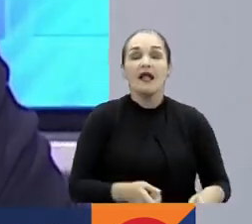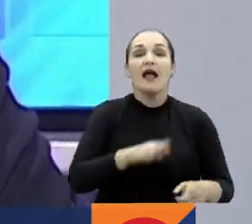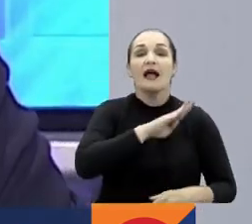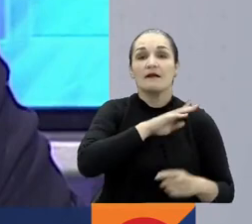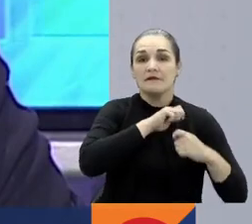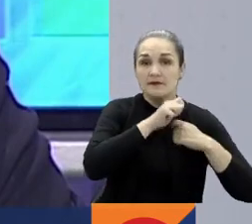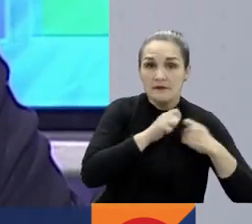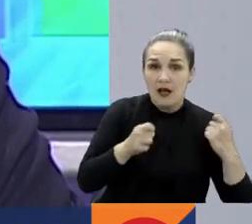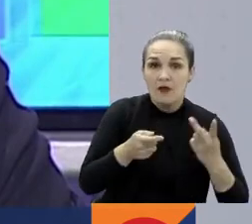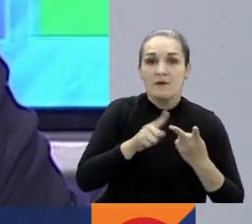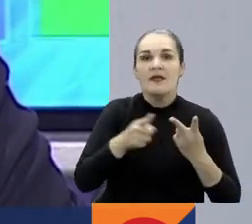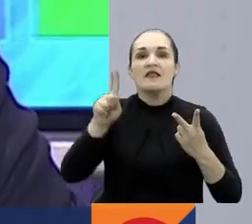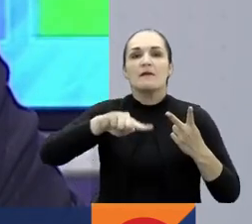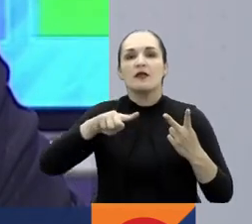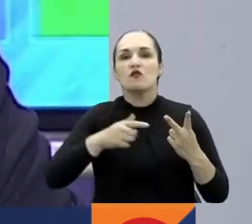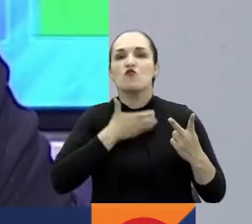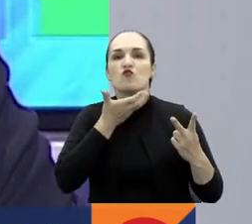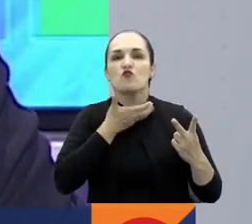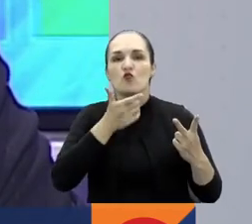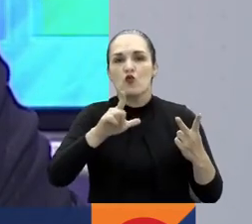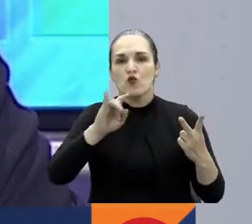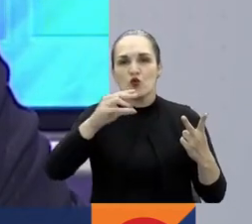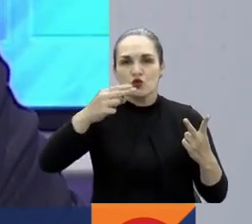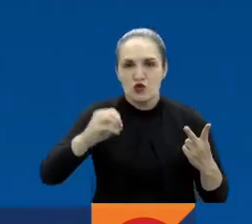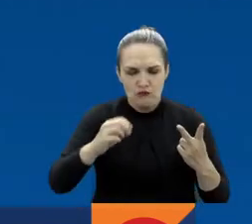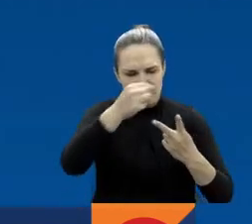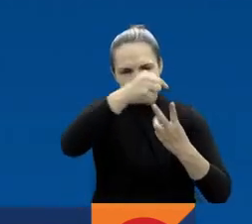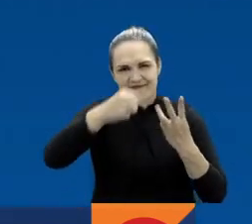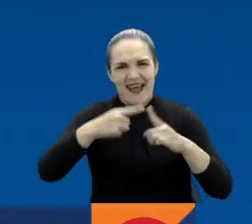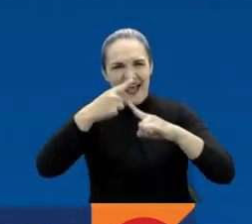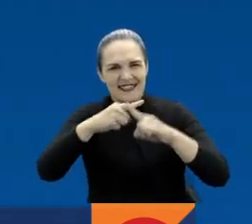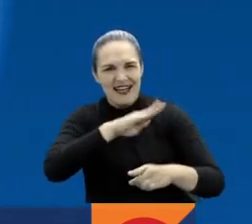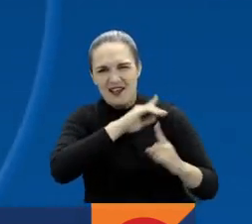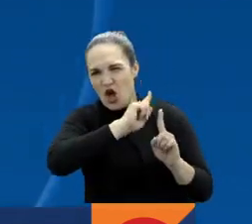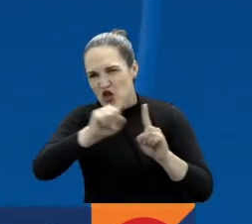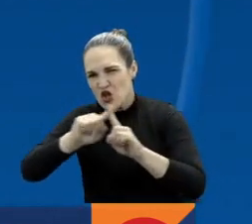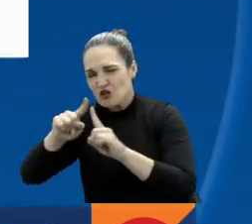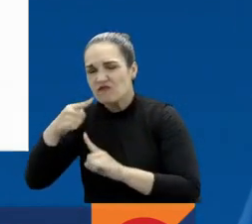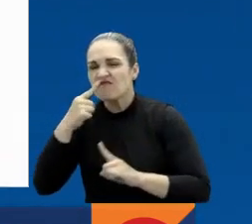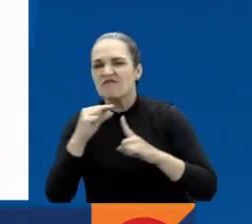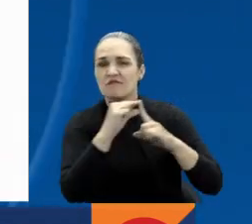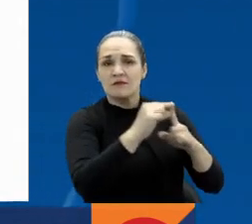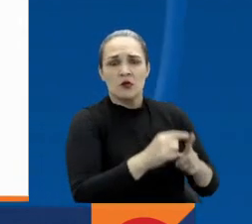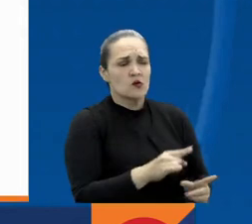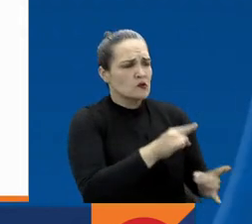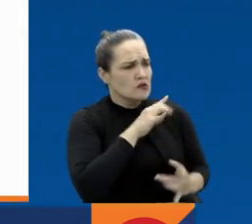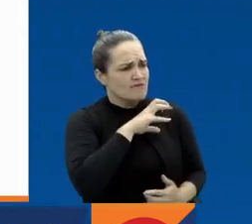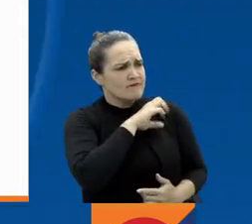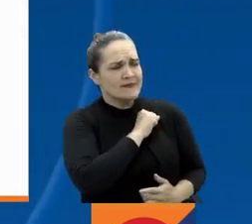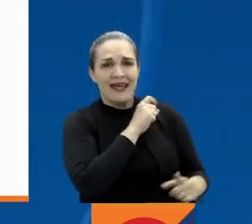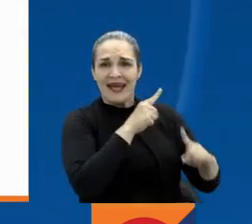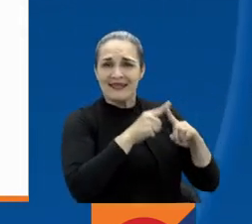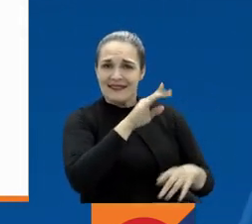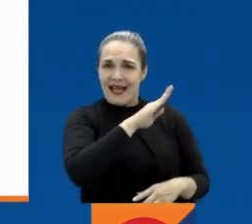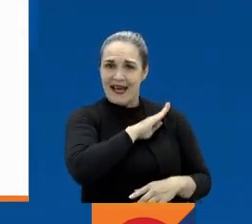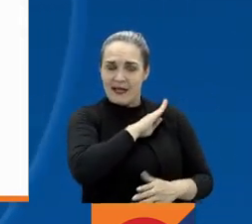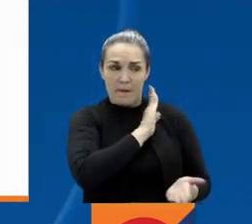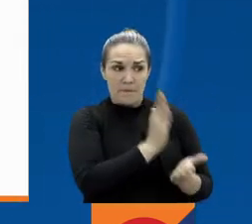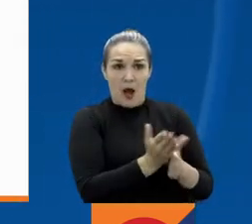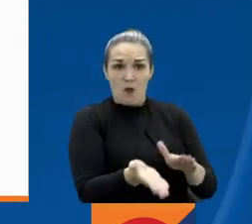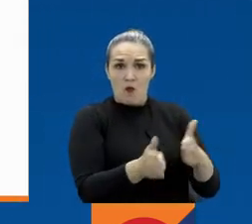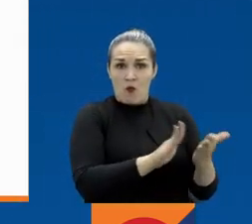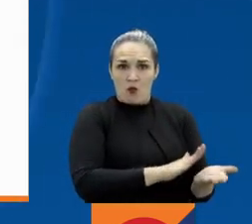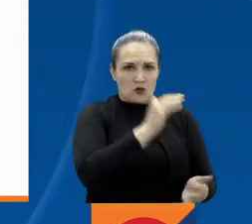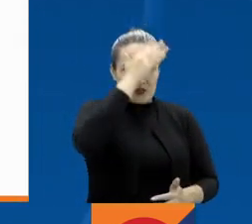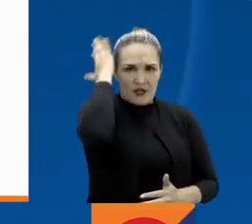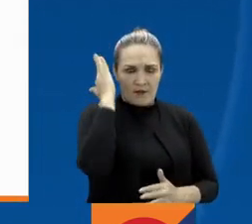lamentaron su fallecimiento y enviaron un mensaje de condolencias a la familia lamento de la muerte repentina del exalcalde Samuel Moreno a su